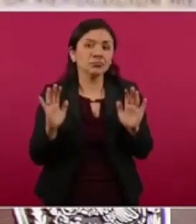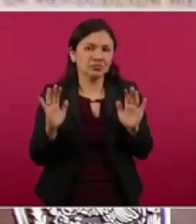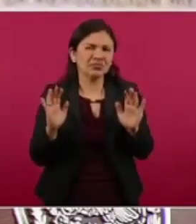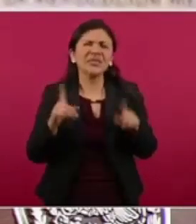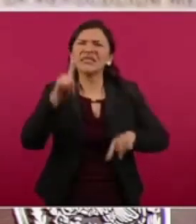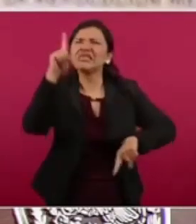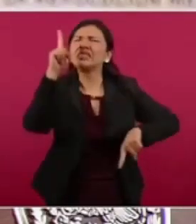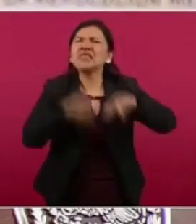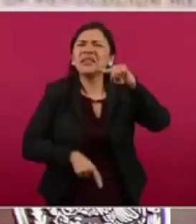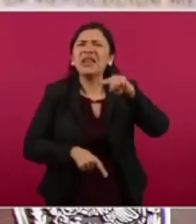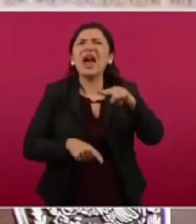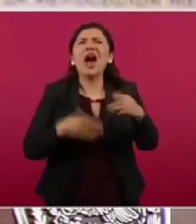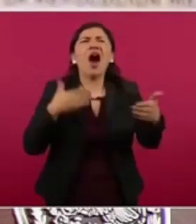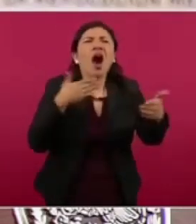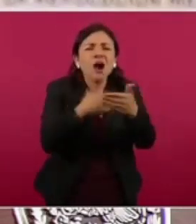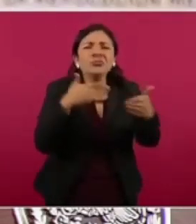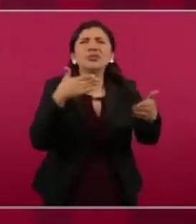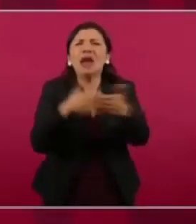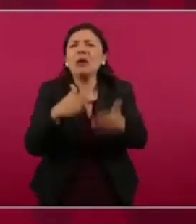Quitar todos los obstáculos,